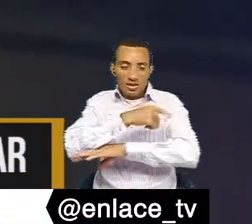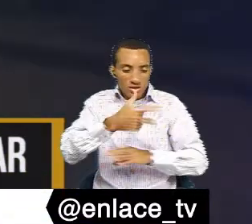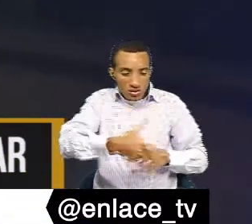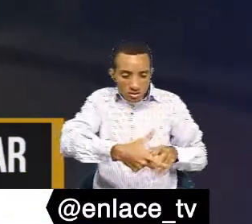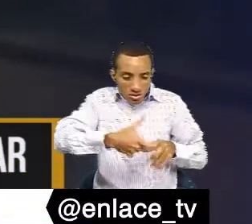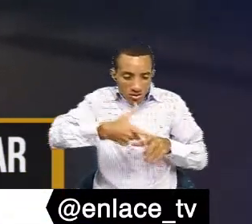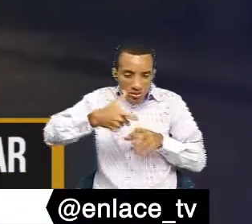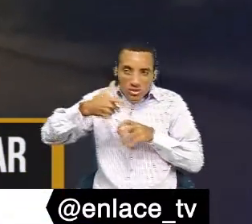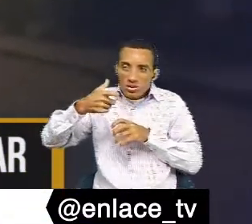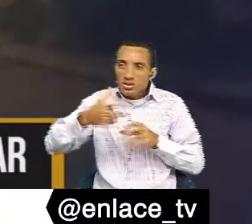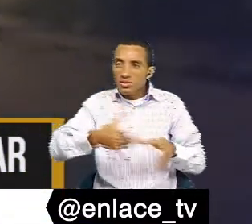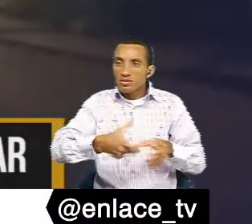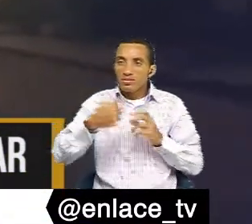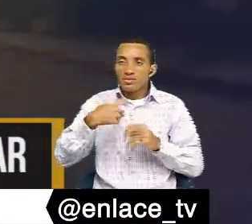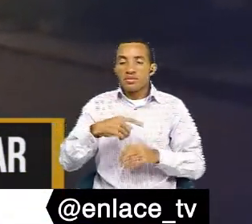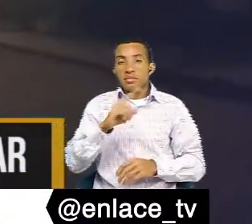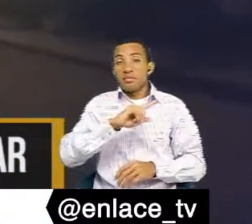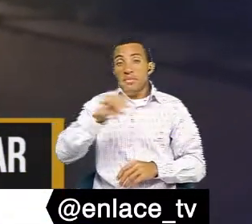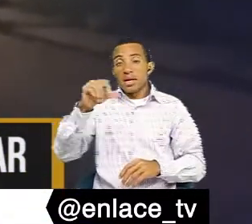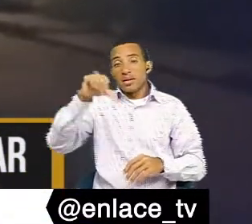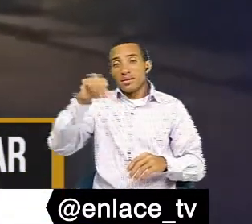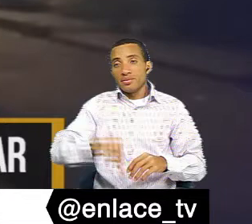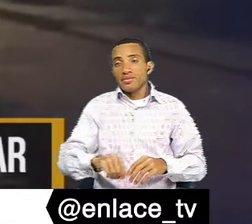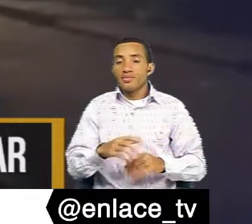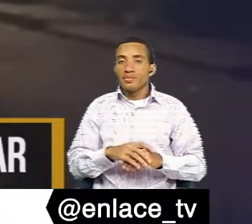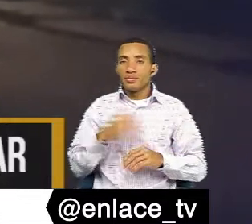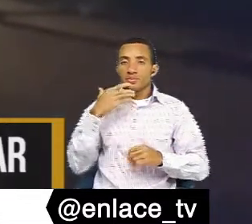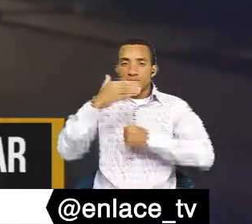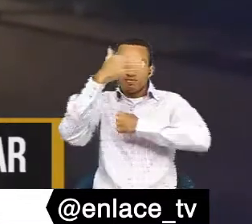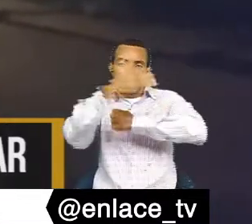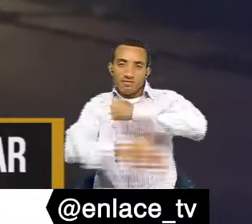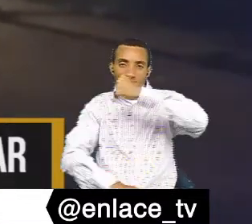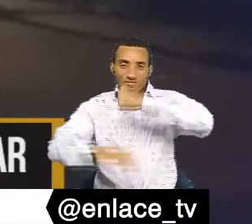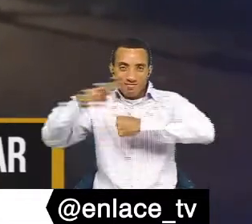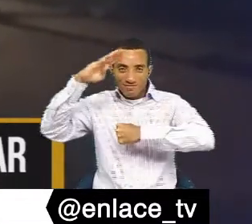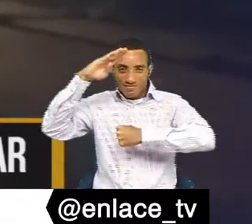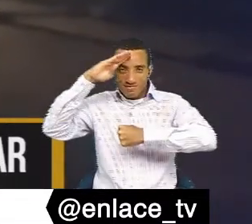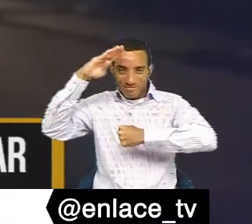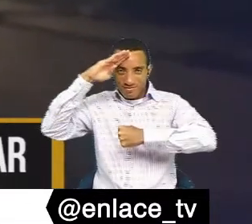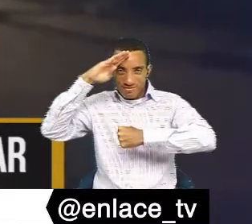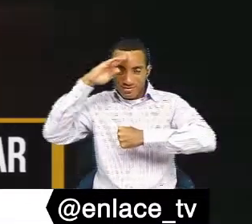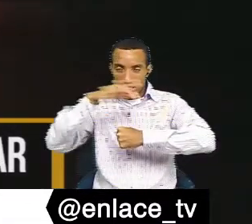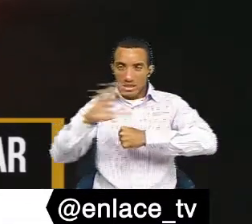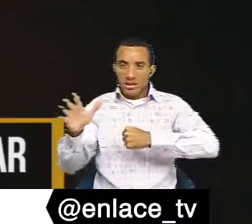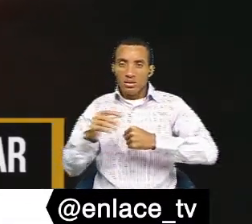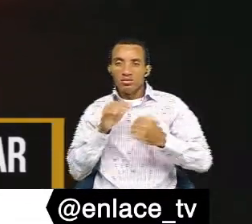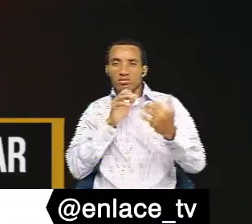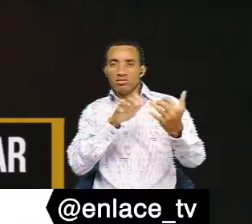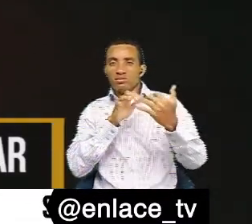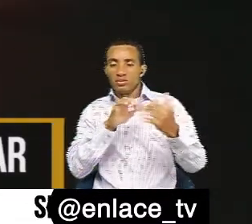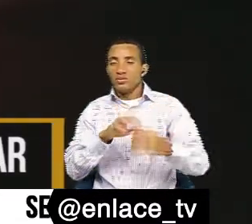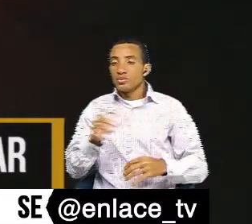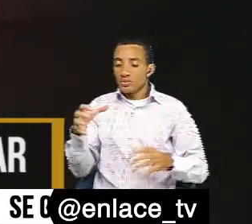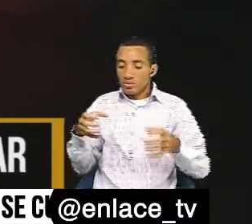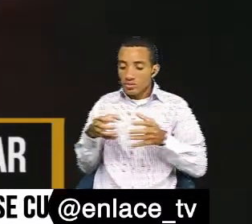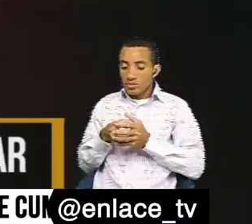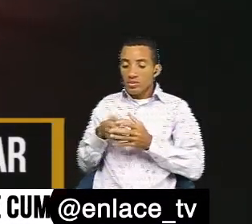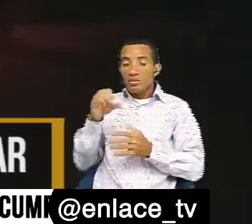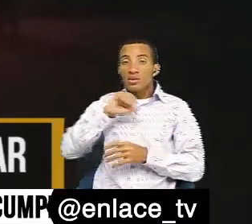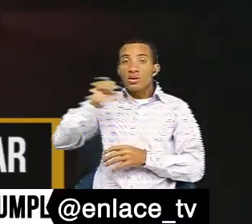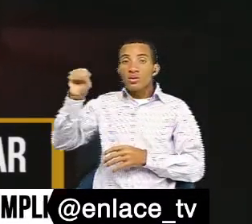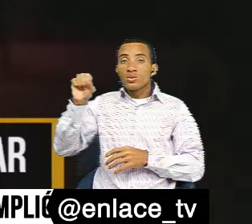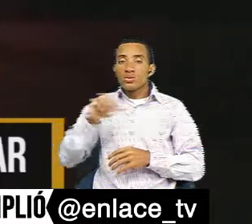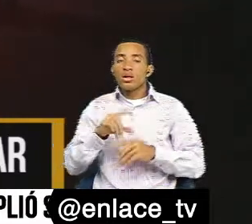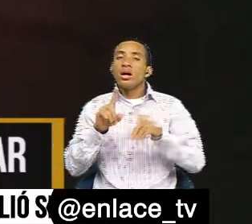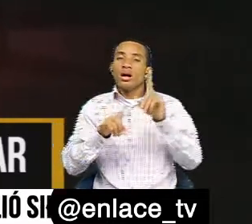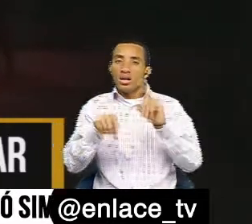últimas horas entre el Escuadrón Móvil Antidisturbios y la comunidad. Según lo dieron a conocer los integrantes de la Unión Sindical Obrera, se han registrado presuntamente